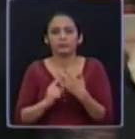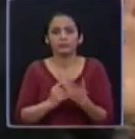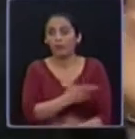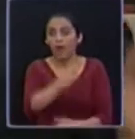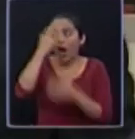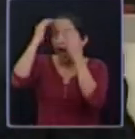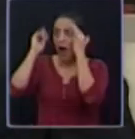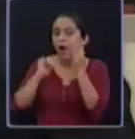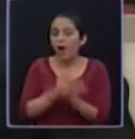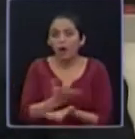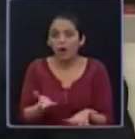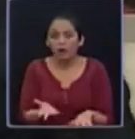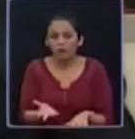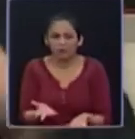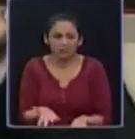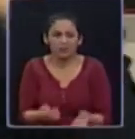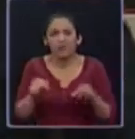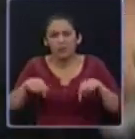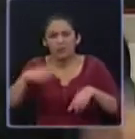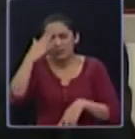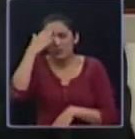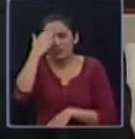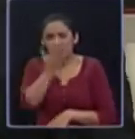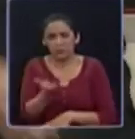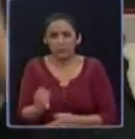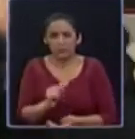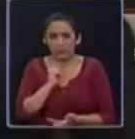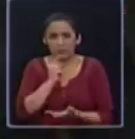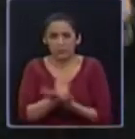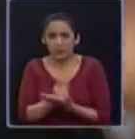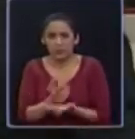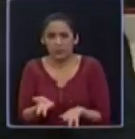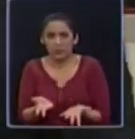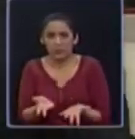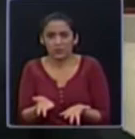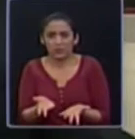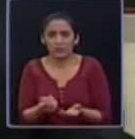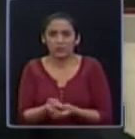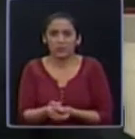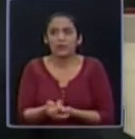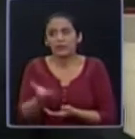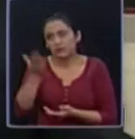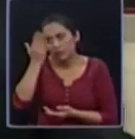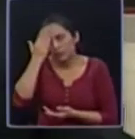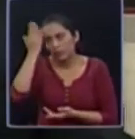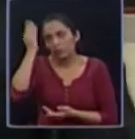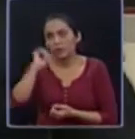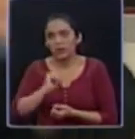pasa en Venezuela lo sabemos todos, menos algunos jerarcas del régimen que dicen que ahí impera la felicidad